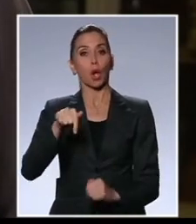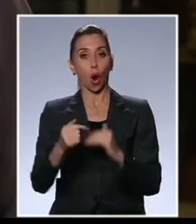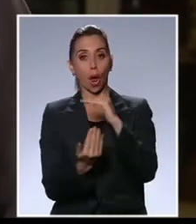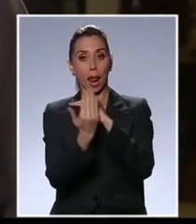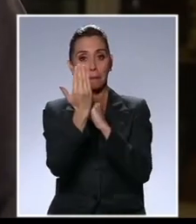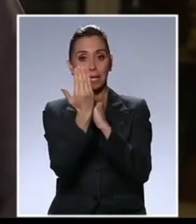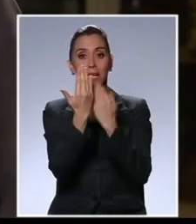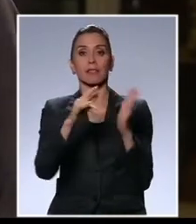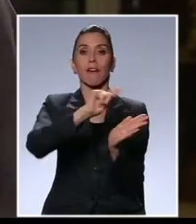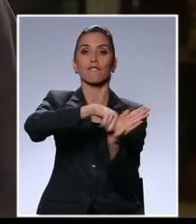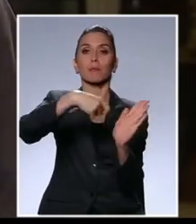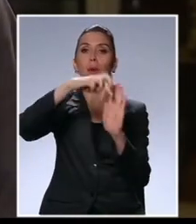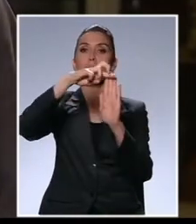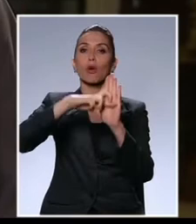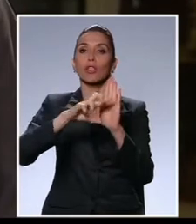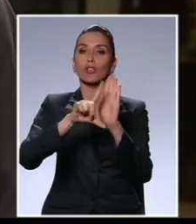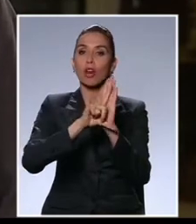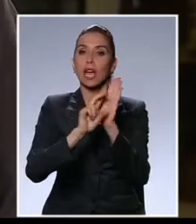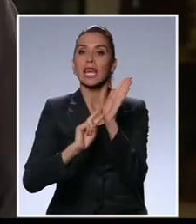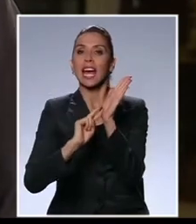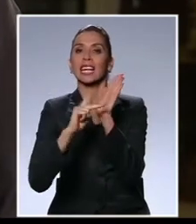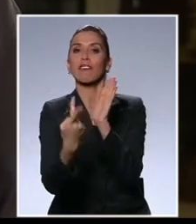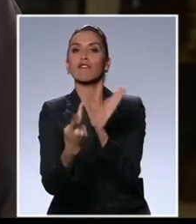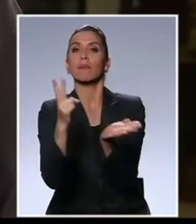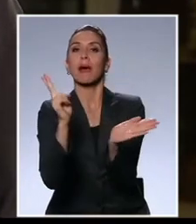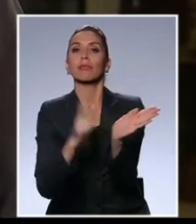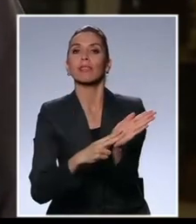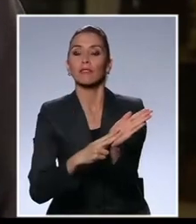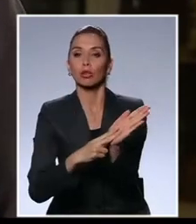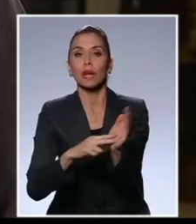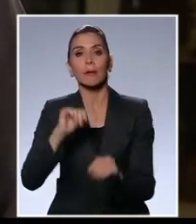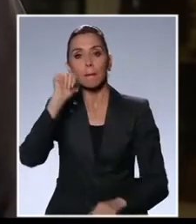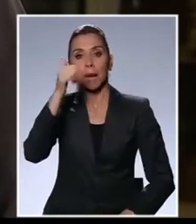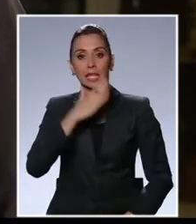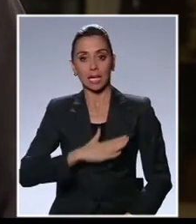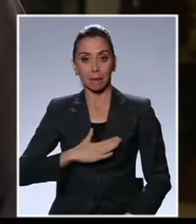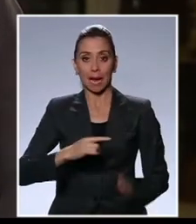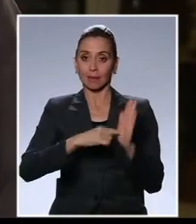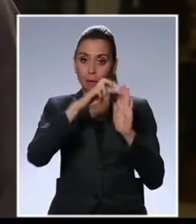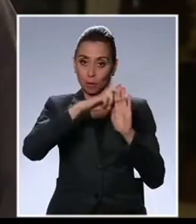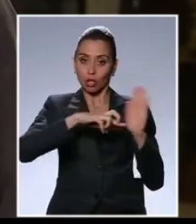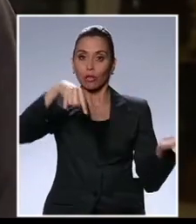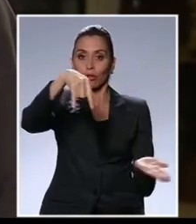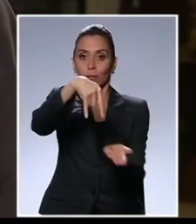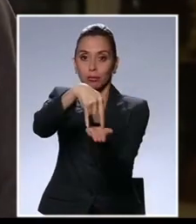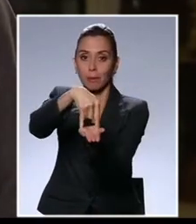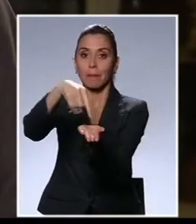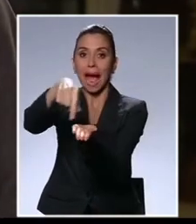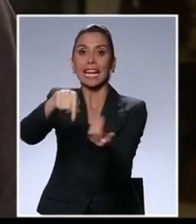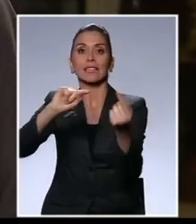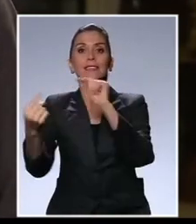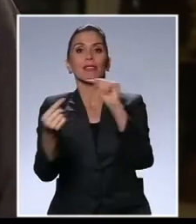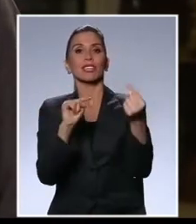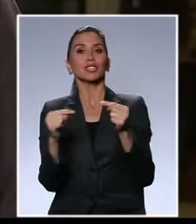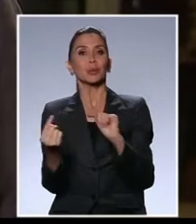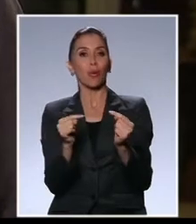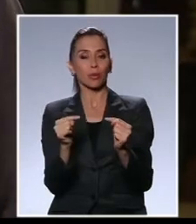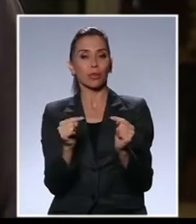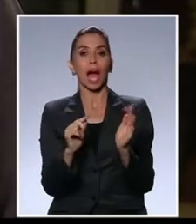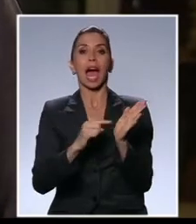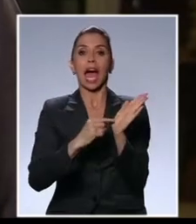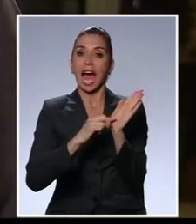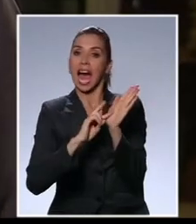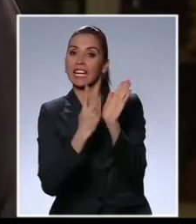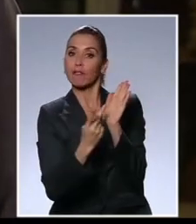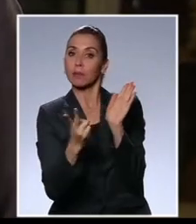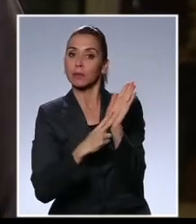mañana hemos firmado el proyecto de ley de la Reforma tributaria y mañana martes le enviaremos al congreso para su discusión la reforma